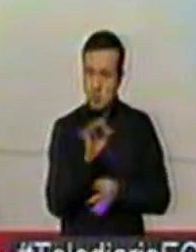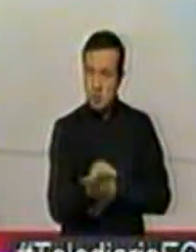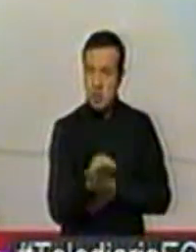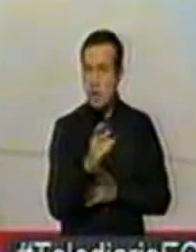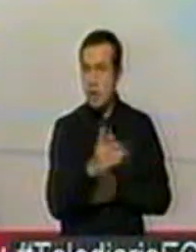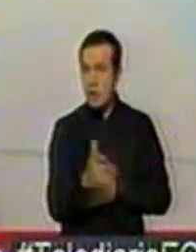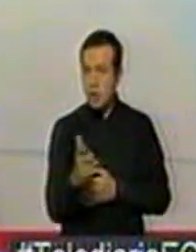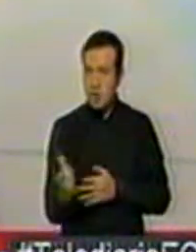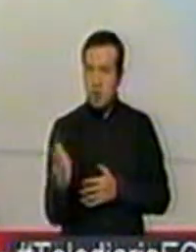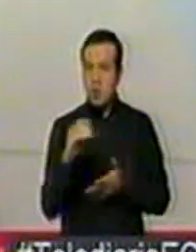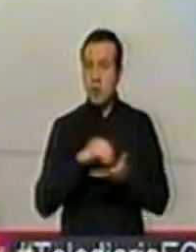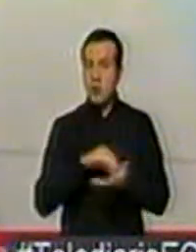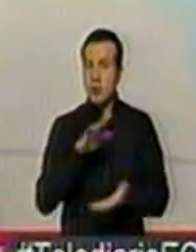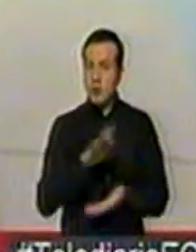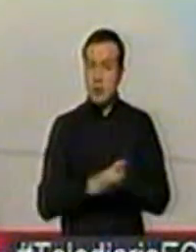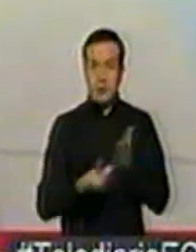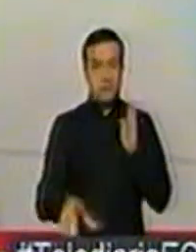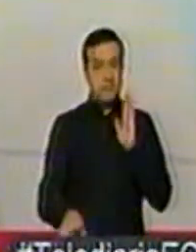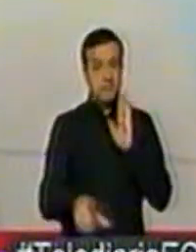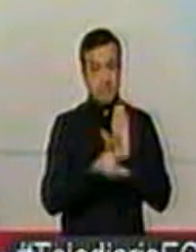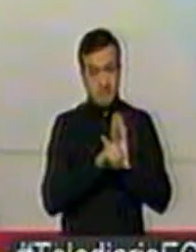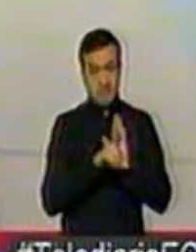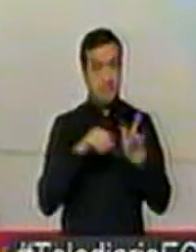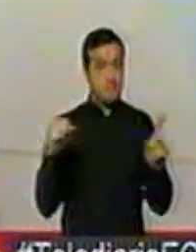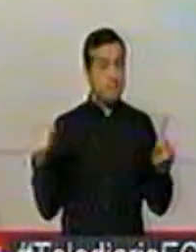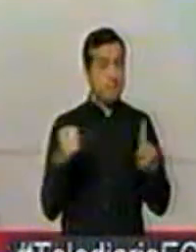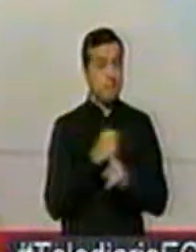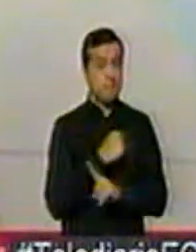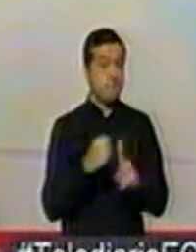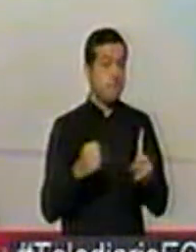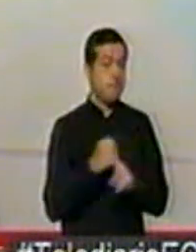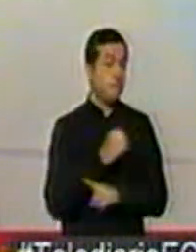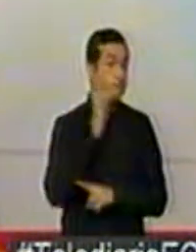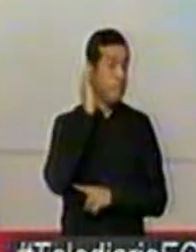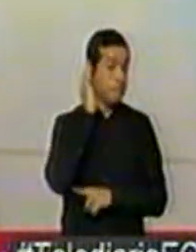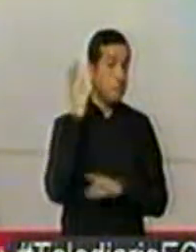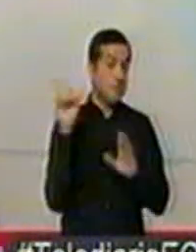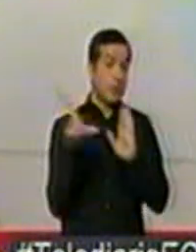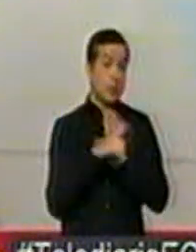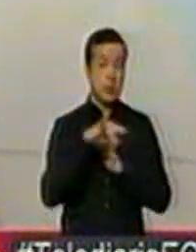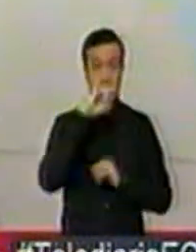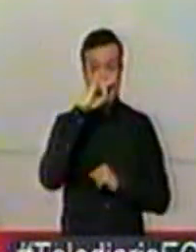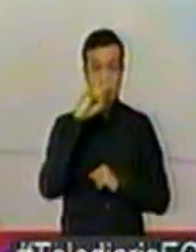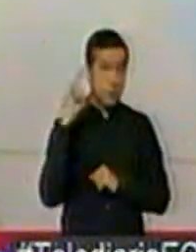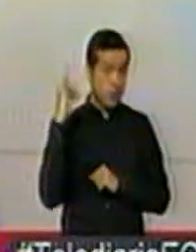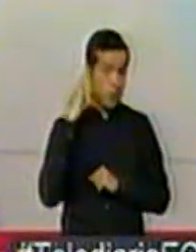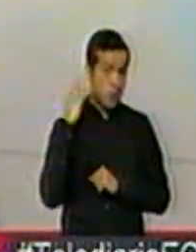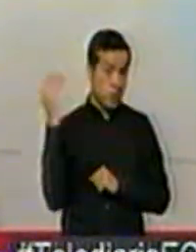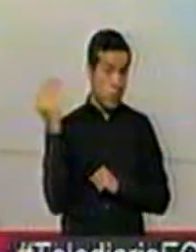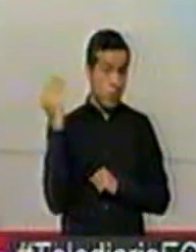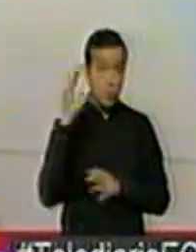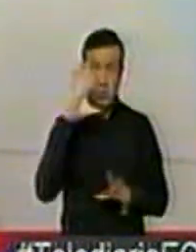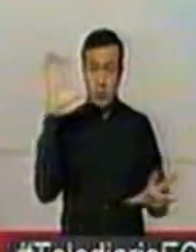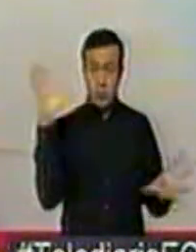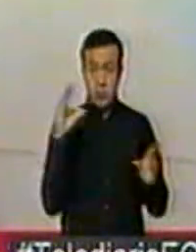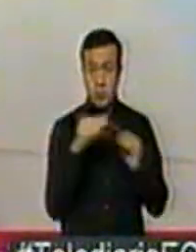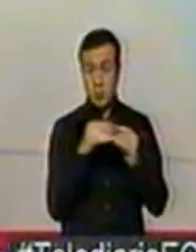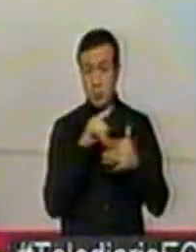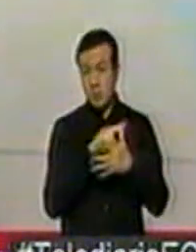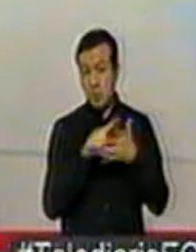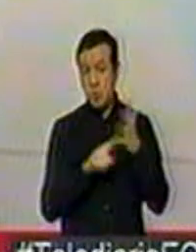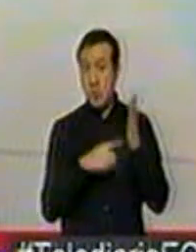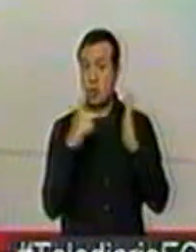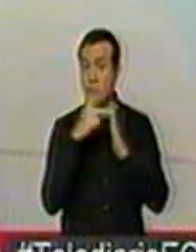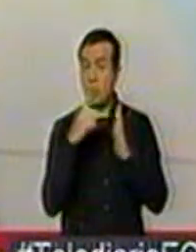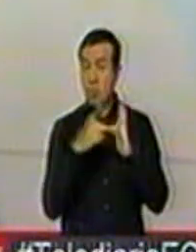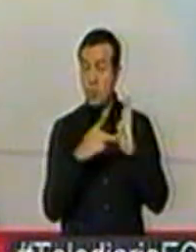justamente implementar la ley de erradicación de la violencia contra las mujeres, el código de la niñez y la adolescencia. Es decir, una serie de elementos